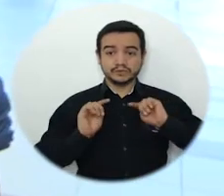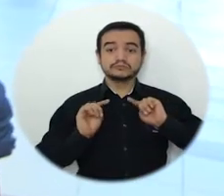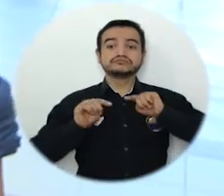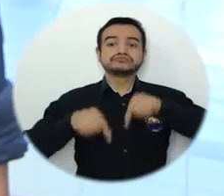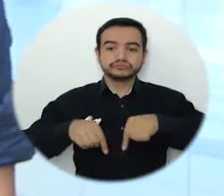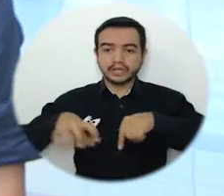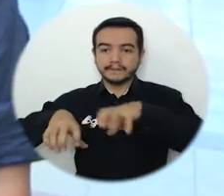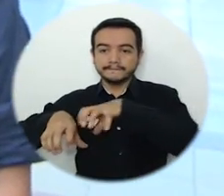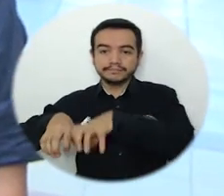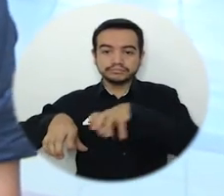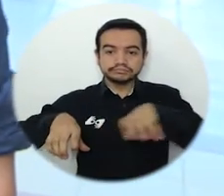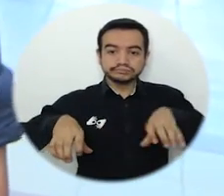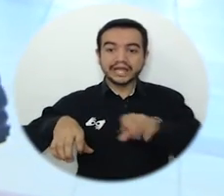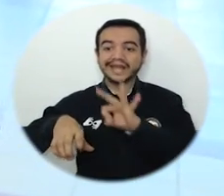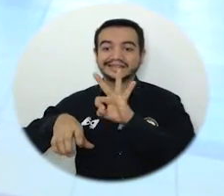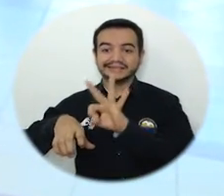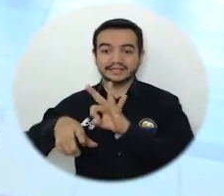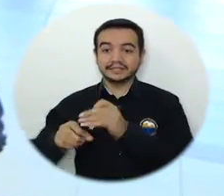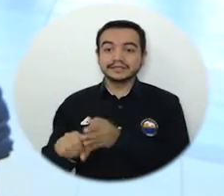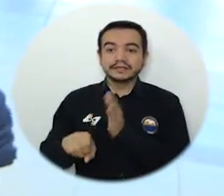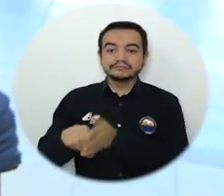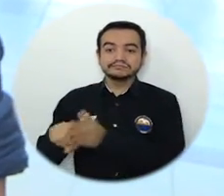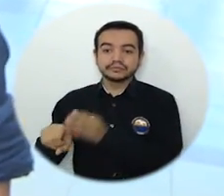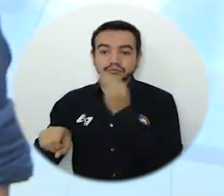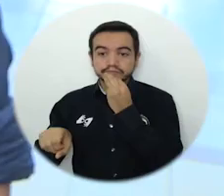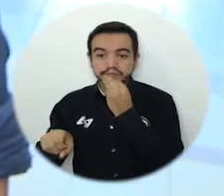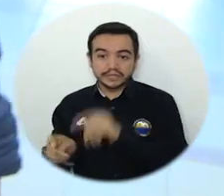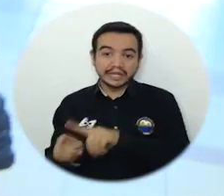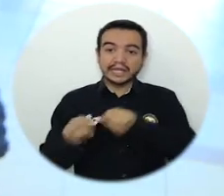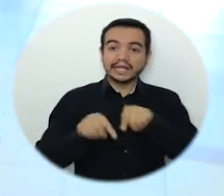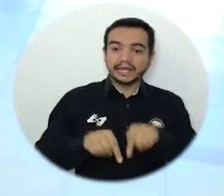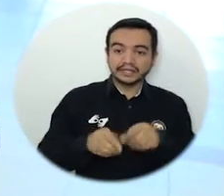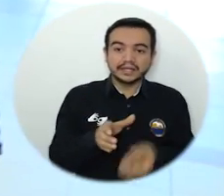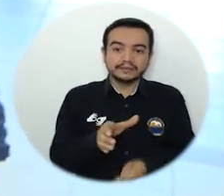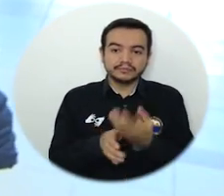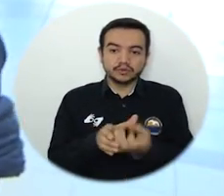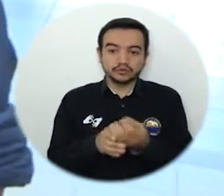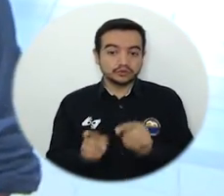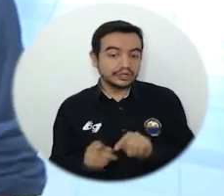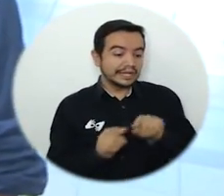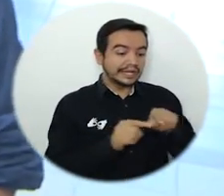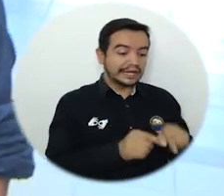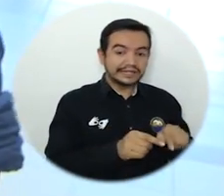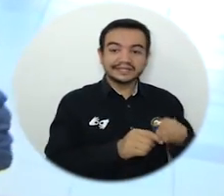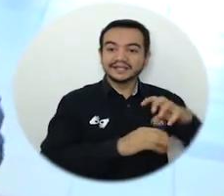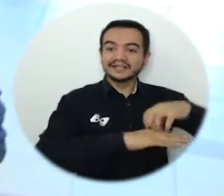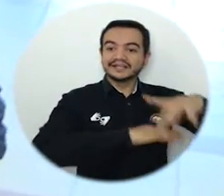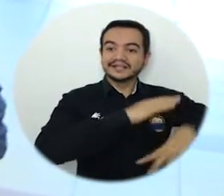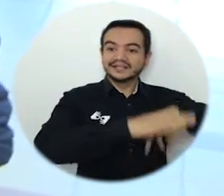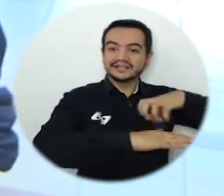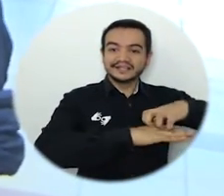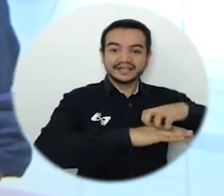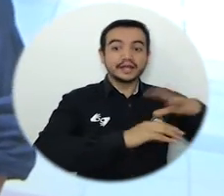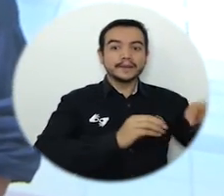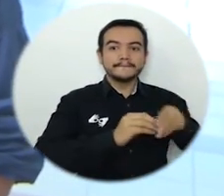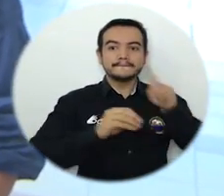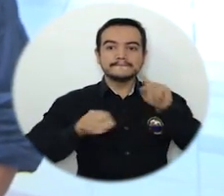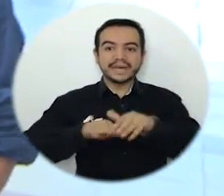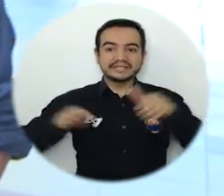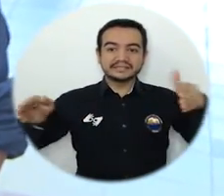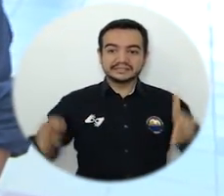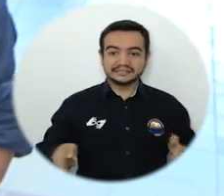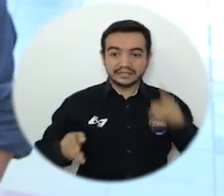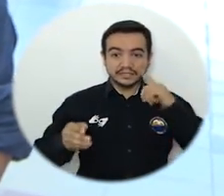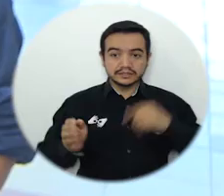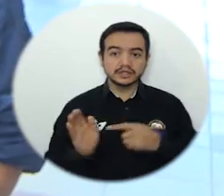Venimos con 3 emprendimientos, uno gastronómico, uno de producto y uno de reciclaje. Aparte de eso, venimos con nuestro stand en